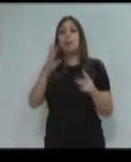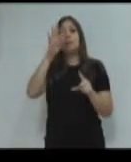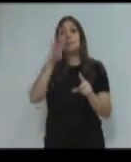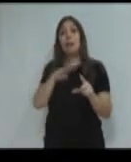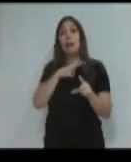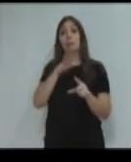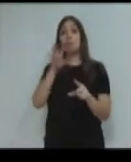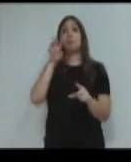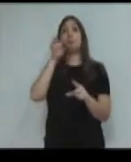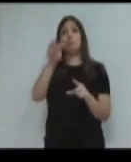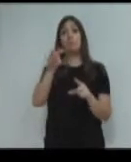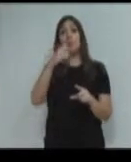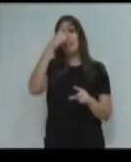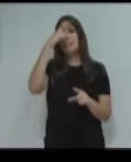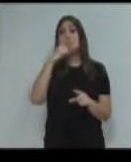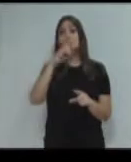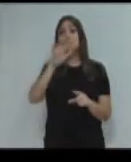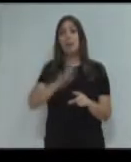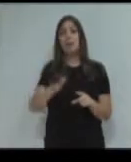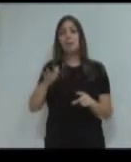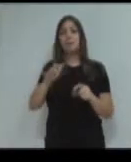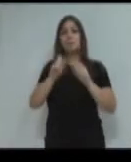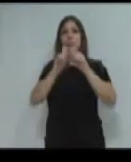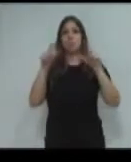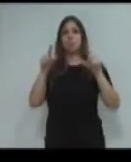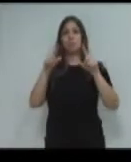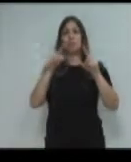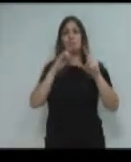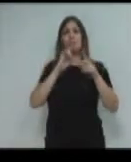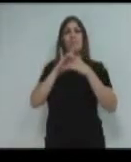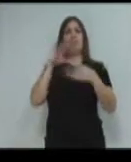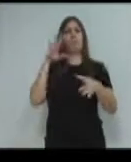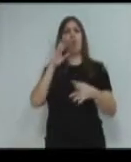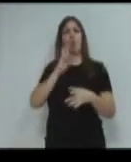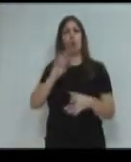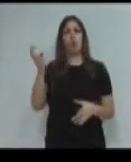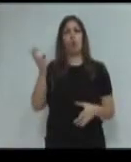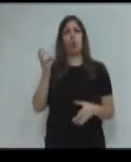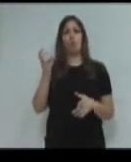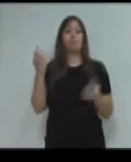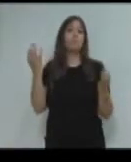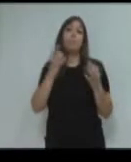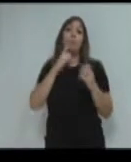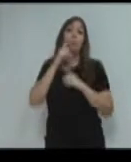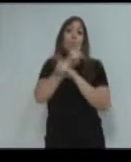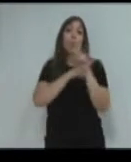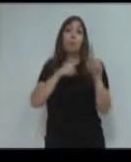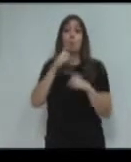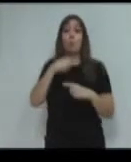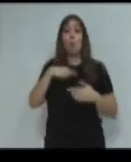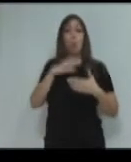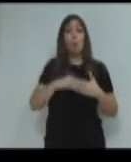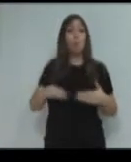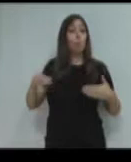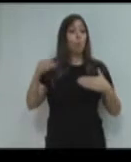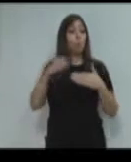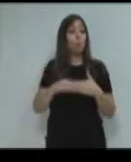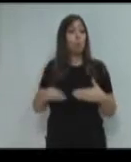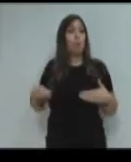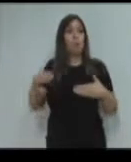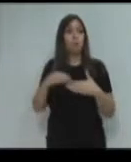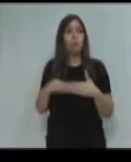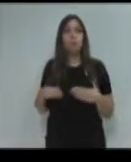tabla, se te abre una ventana contextual u otra. Entonces, claro, el problema es que el usuario ya de por sí